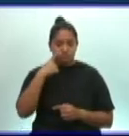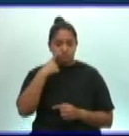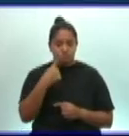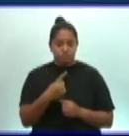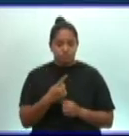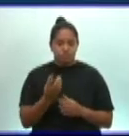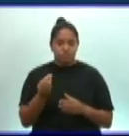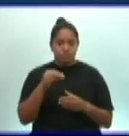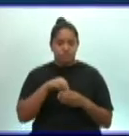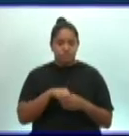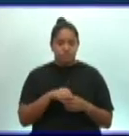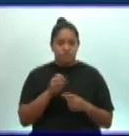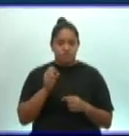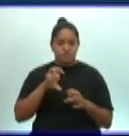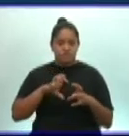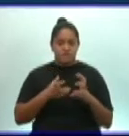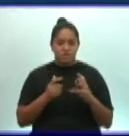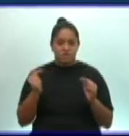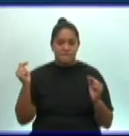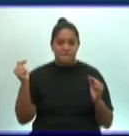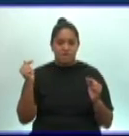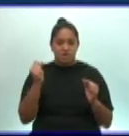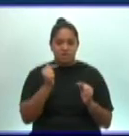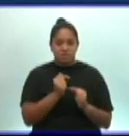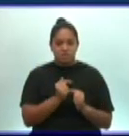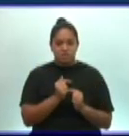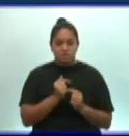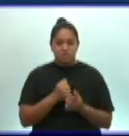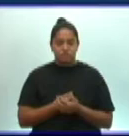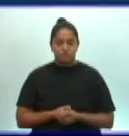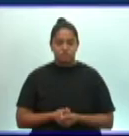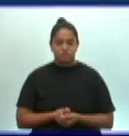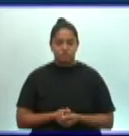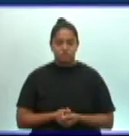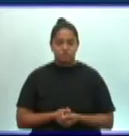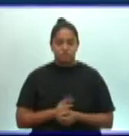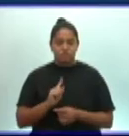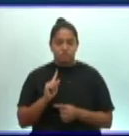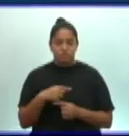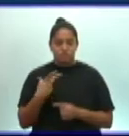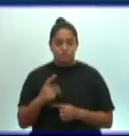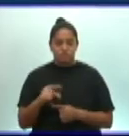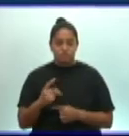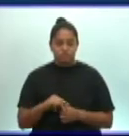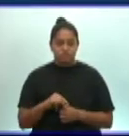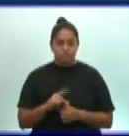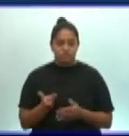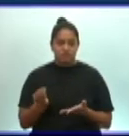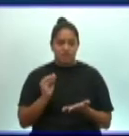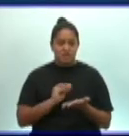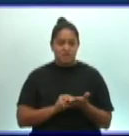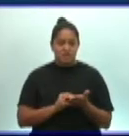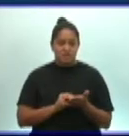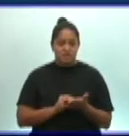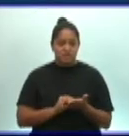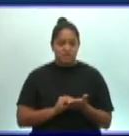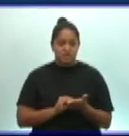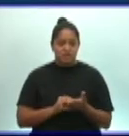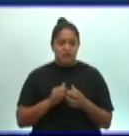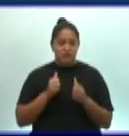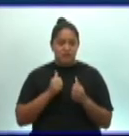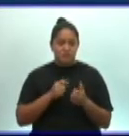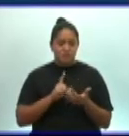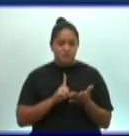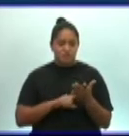forma perpendicular al campo. Bueno, como primer inciso, les pido representar la fuerza magnética que actúa sobre